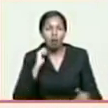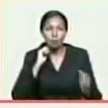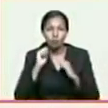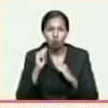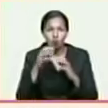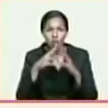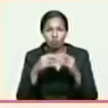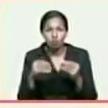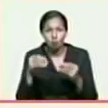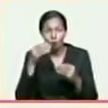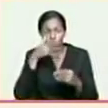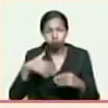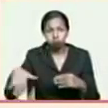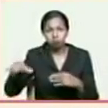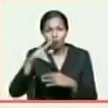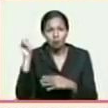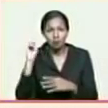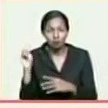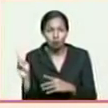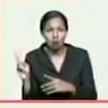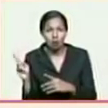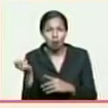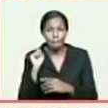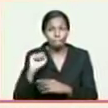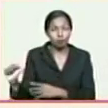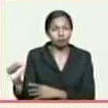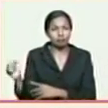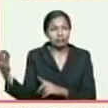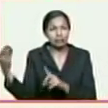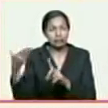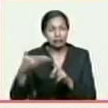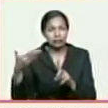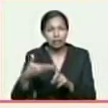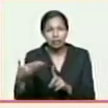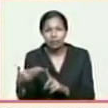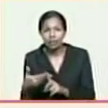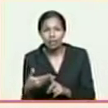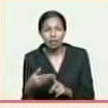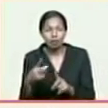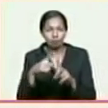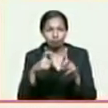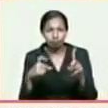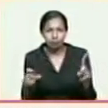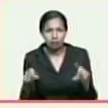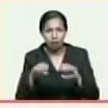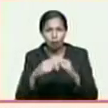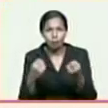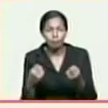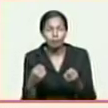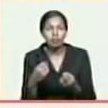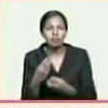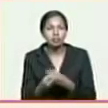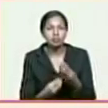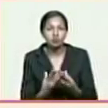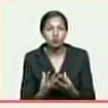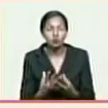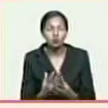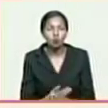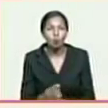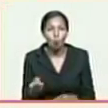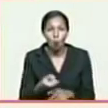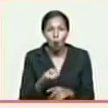el pueblo contra el ataque criminal, terrorista, que buscaba